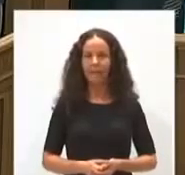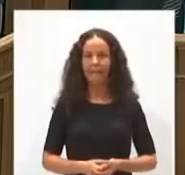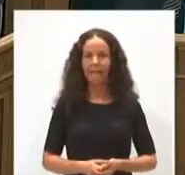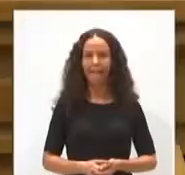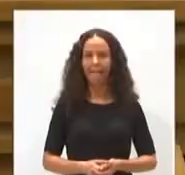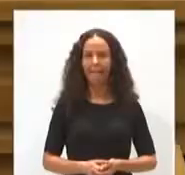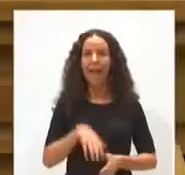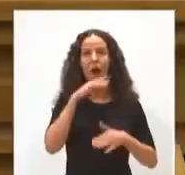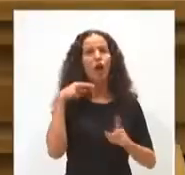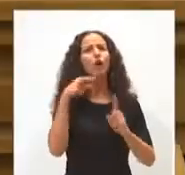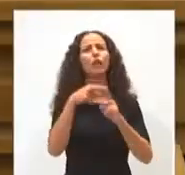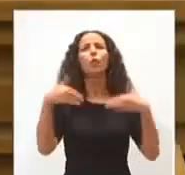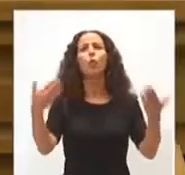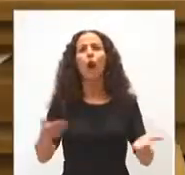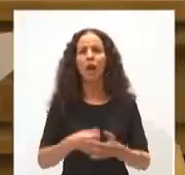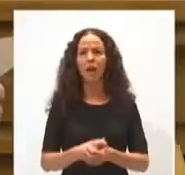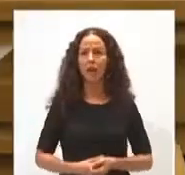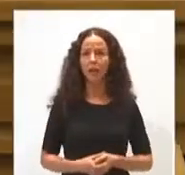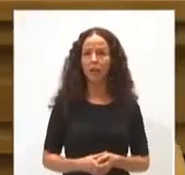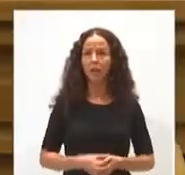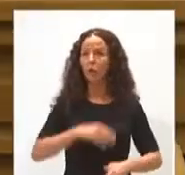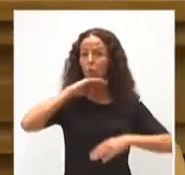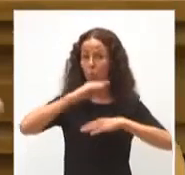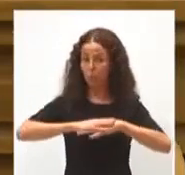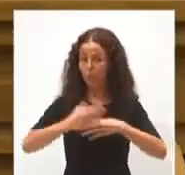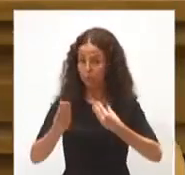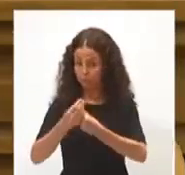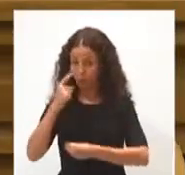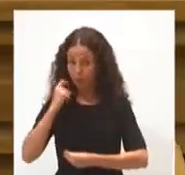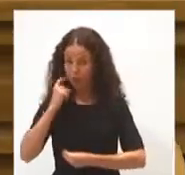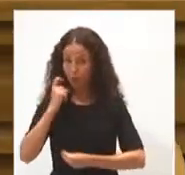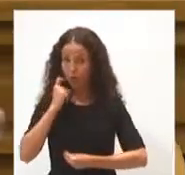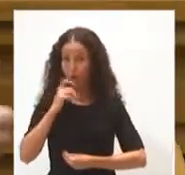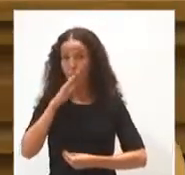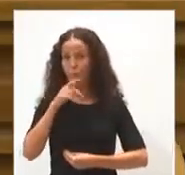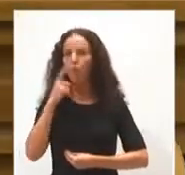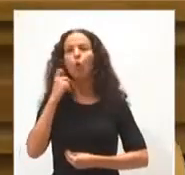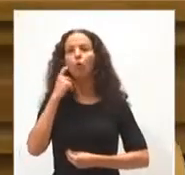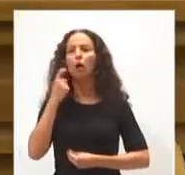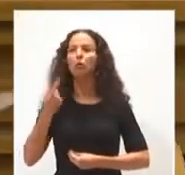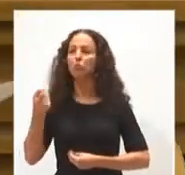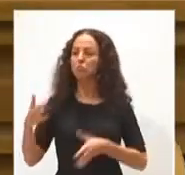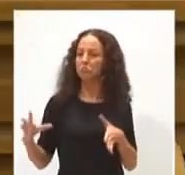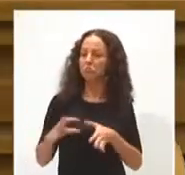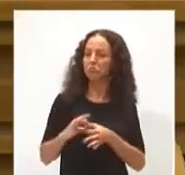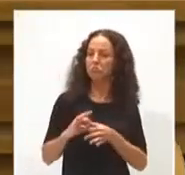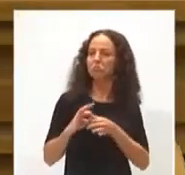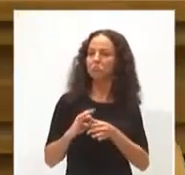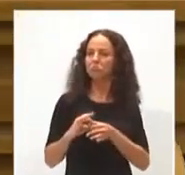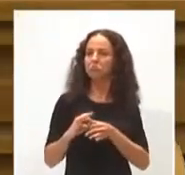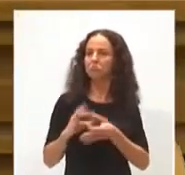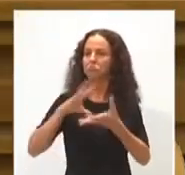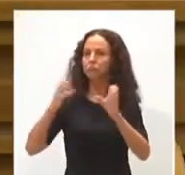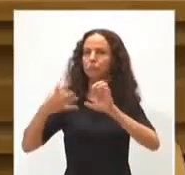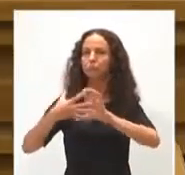seguir poniendo es cumplir con los bancos que además con nosotros tienen una relación verdaderamente ejemplar en muchos aspectos yo